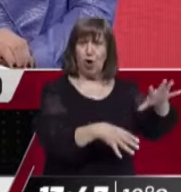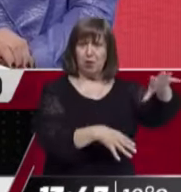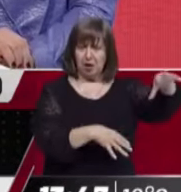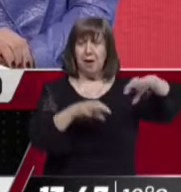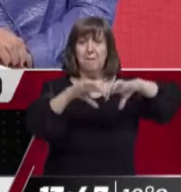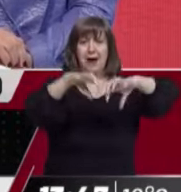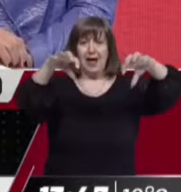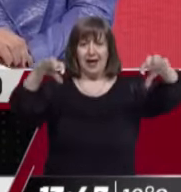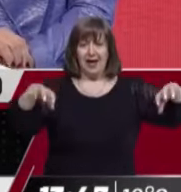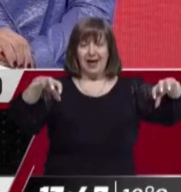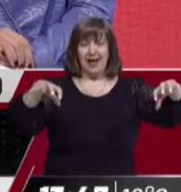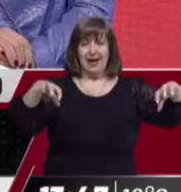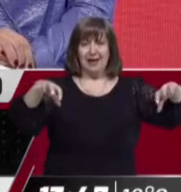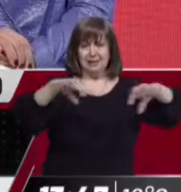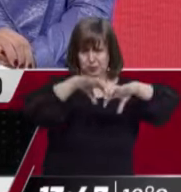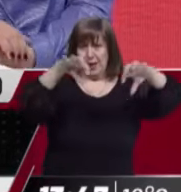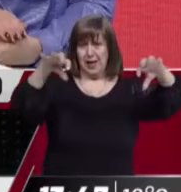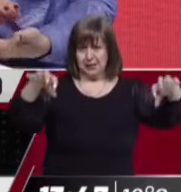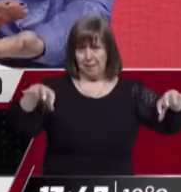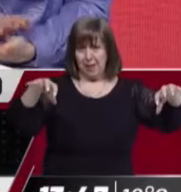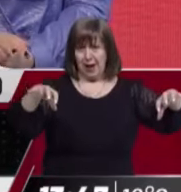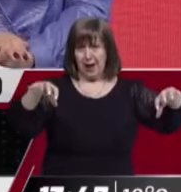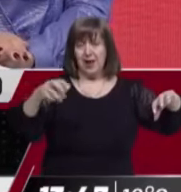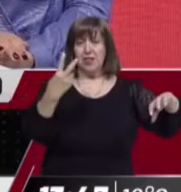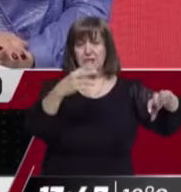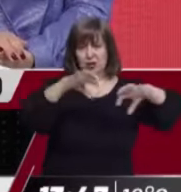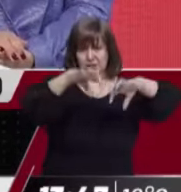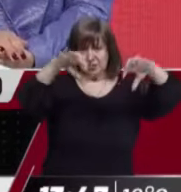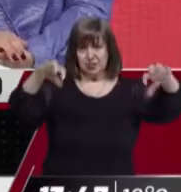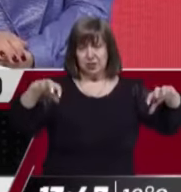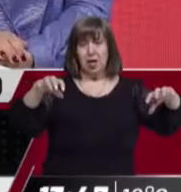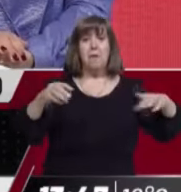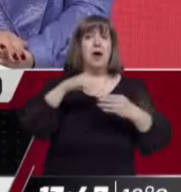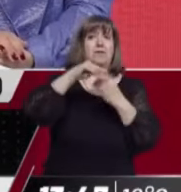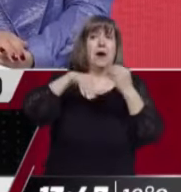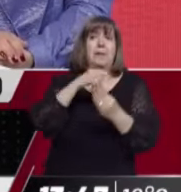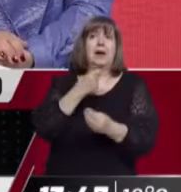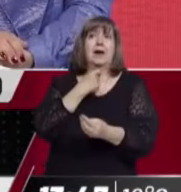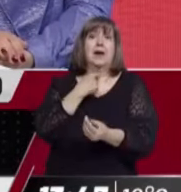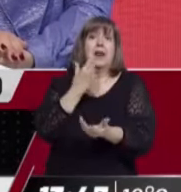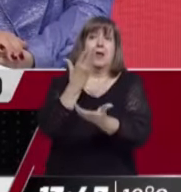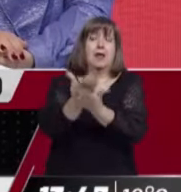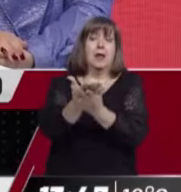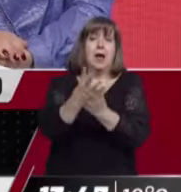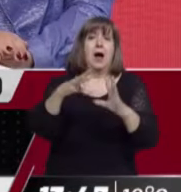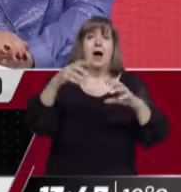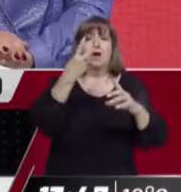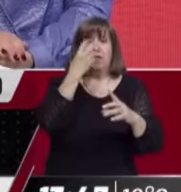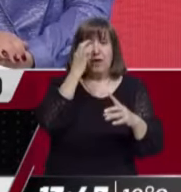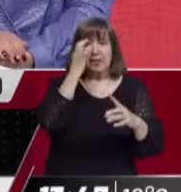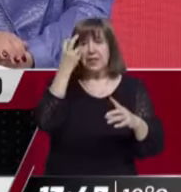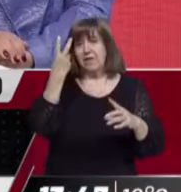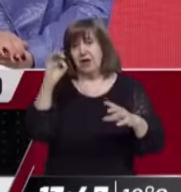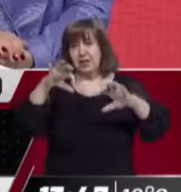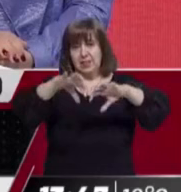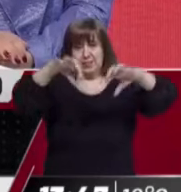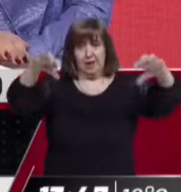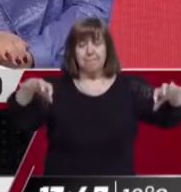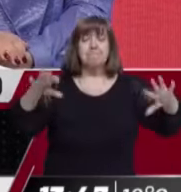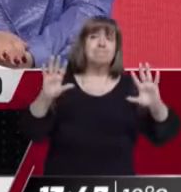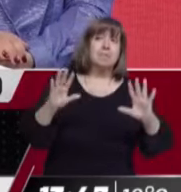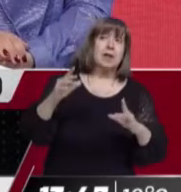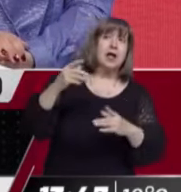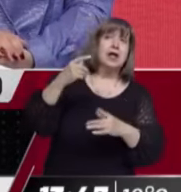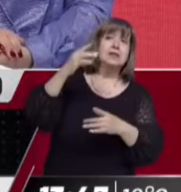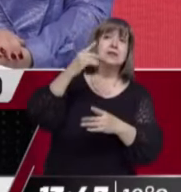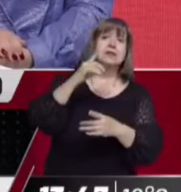lugar donde se pueda contener a estos chicos. Dividirla en dos es la opción que ellos piden. Desde las autoridades de la supervisión aún no tenemos nada oficial.